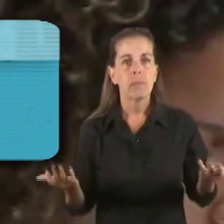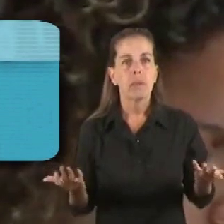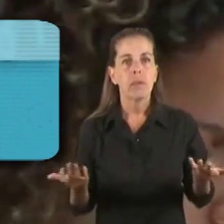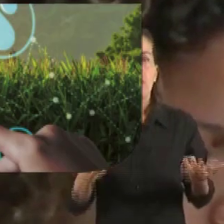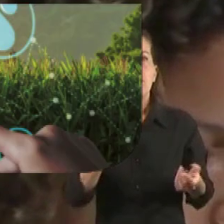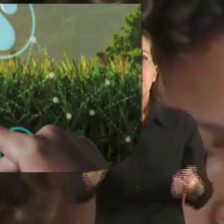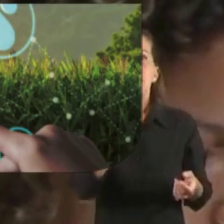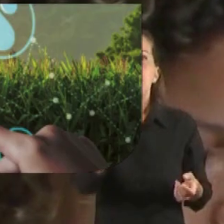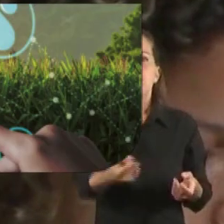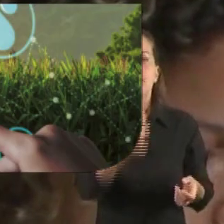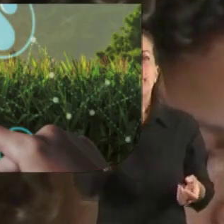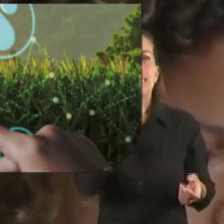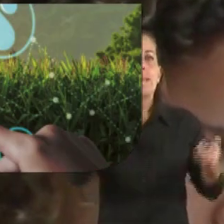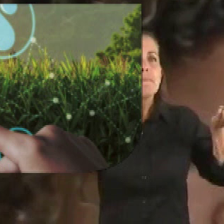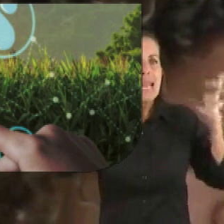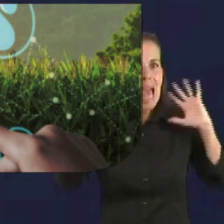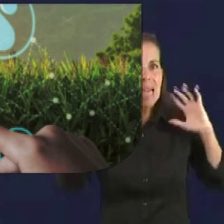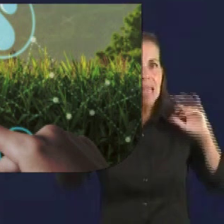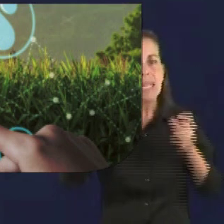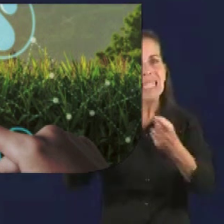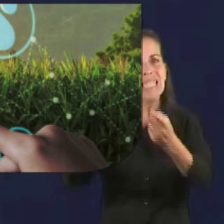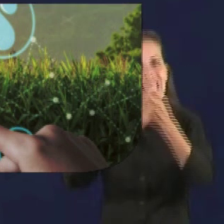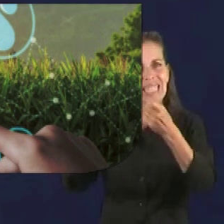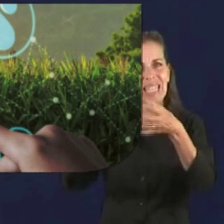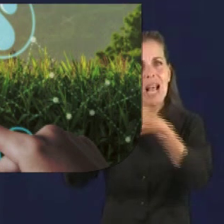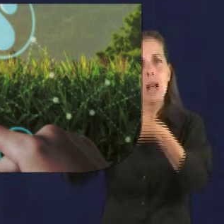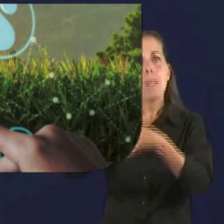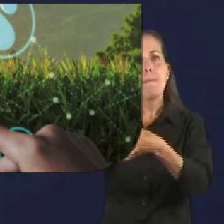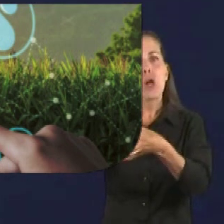Milei al PRO? Esa es la pregunta. Pero perdón, el...